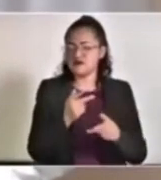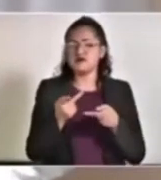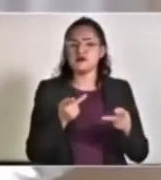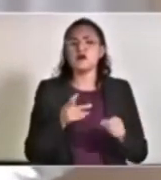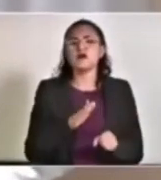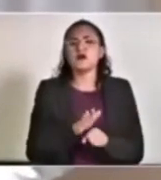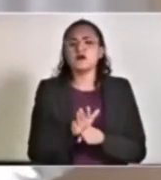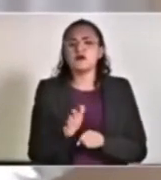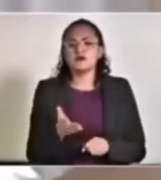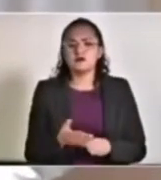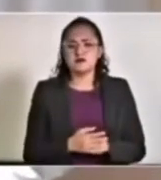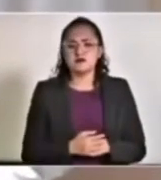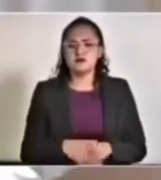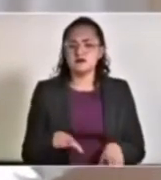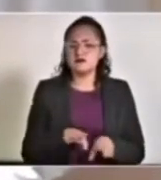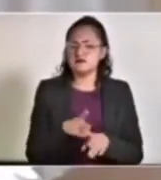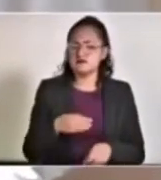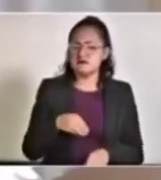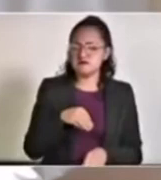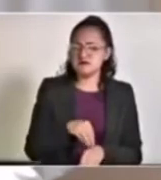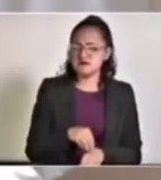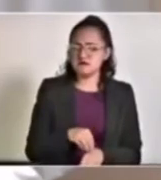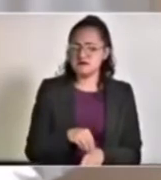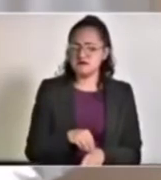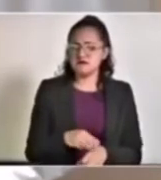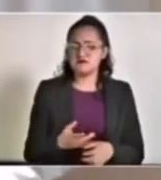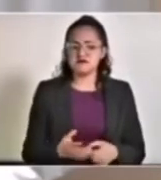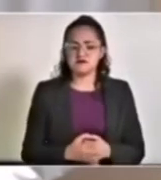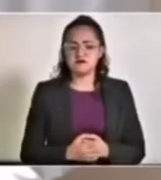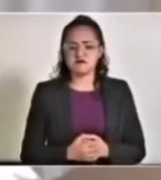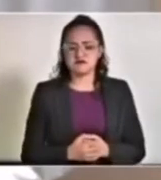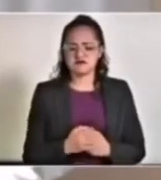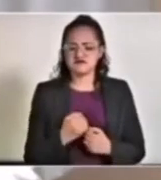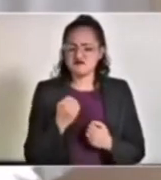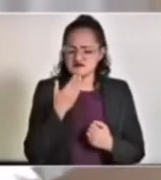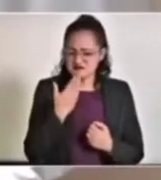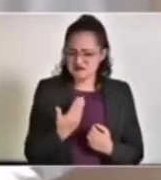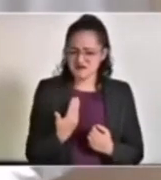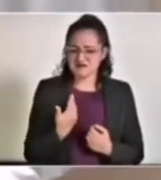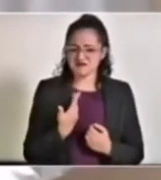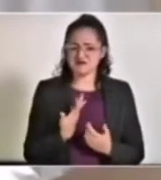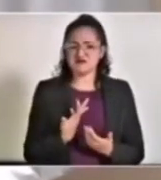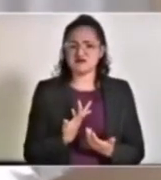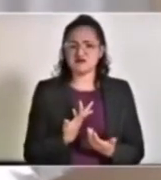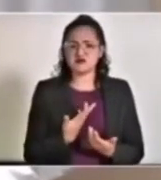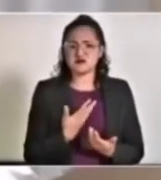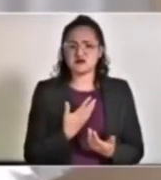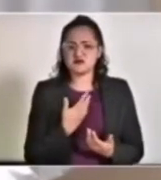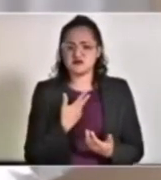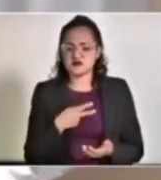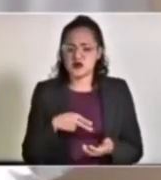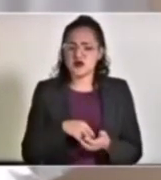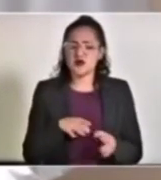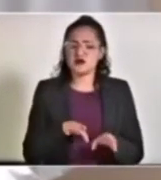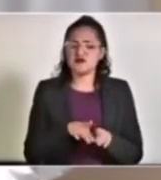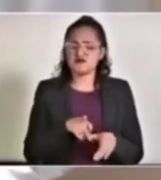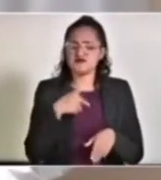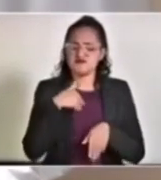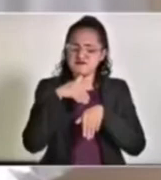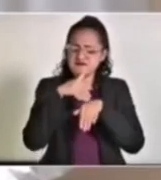mantener una posición de rigidez en la disciplina social